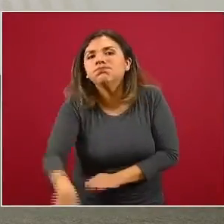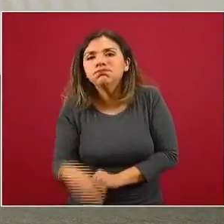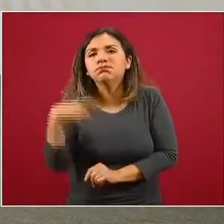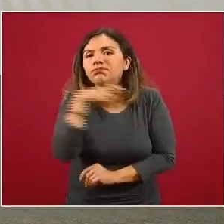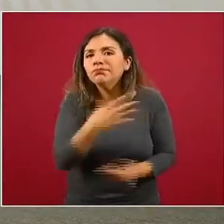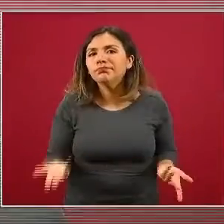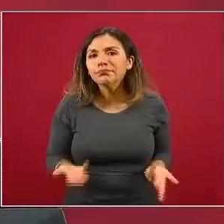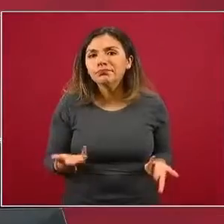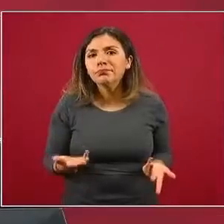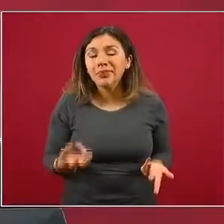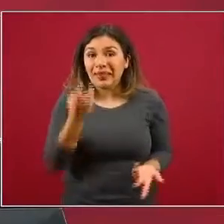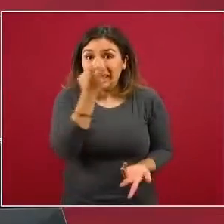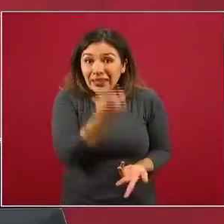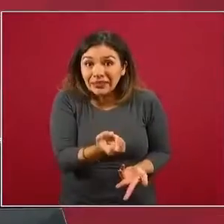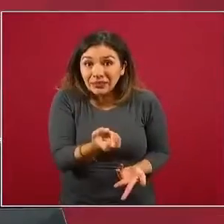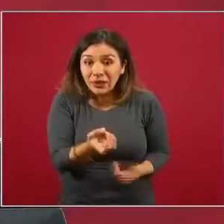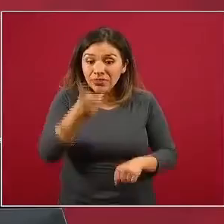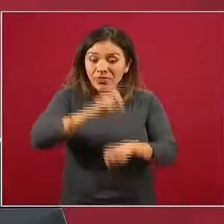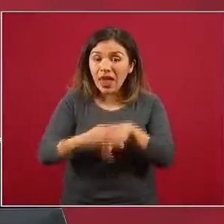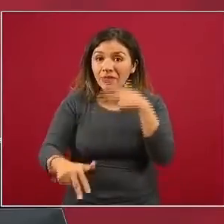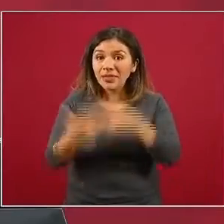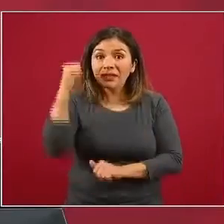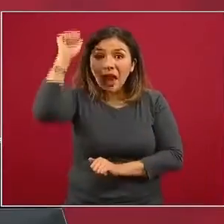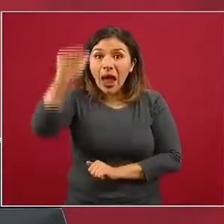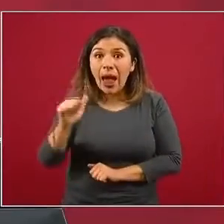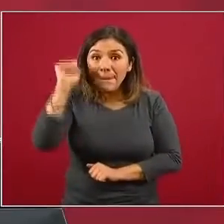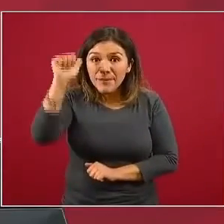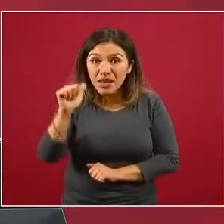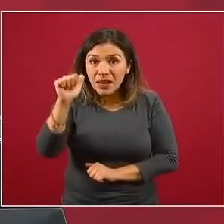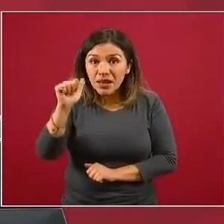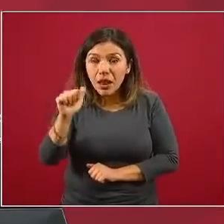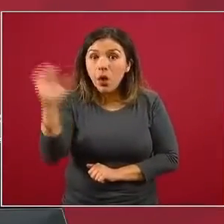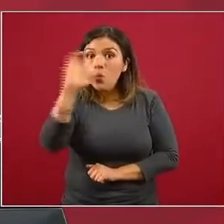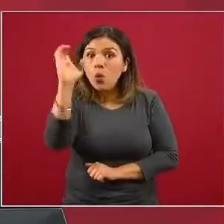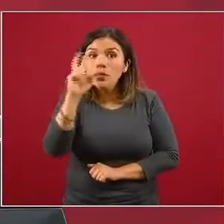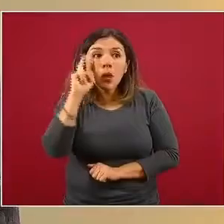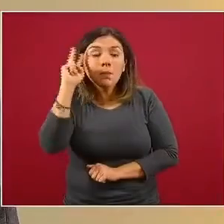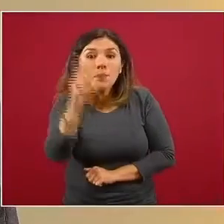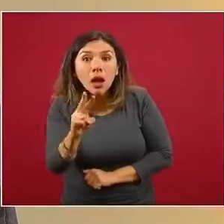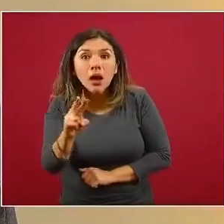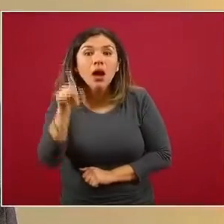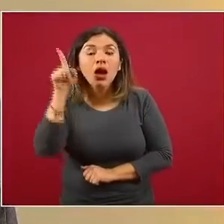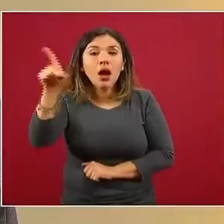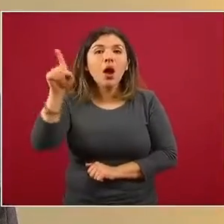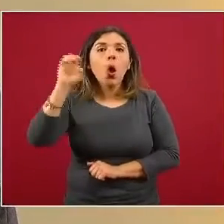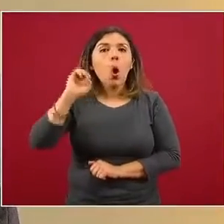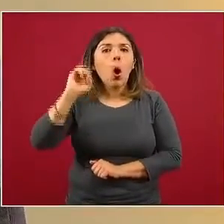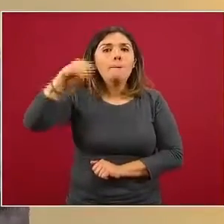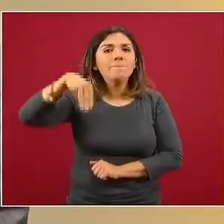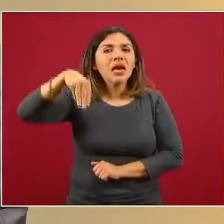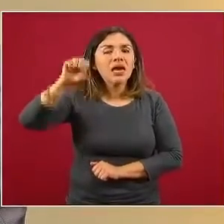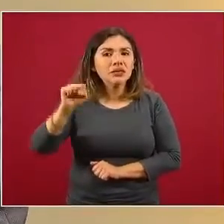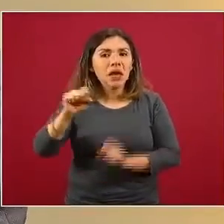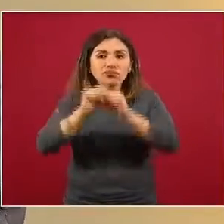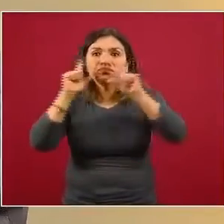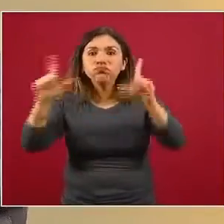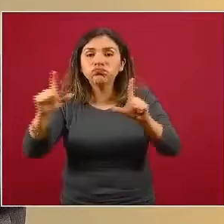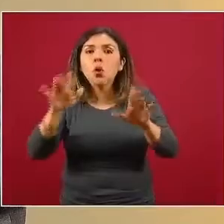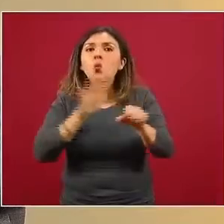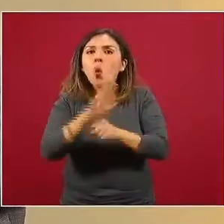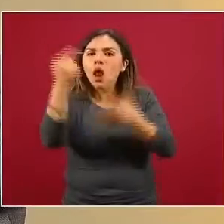Por esa razón, el 13 de abril, en cuanto salió por parte de la Organización Mundial de la Salud